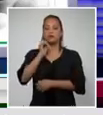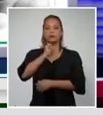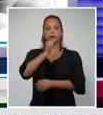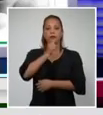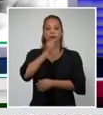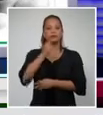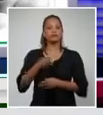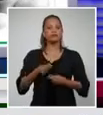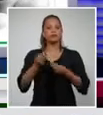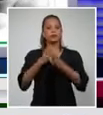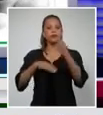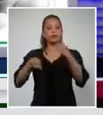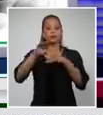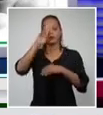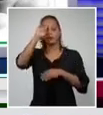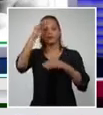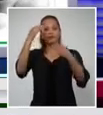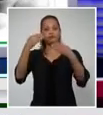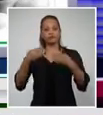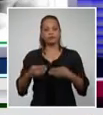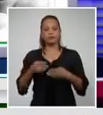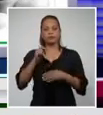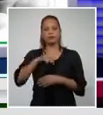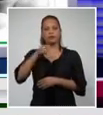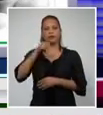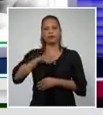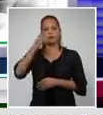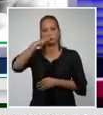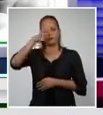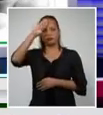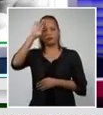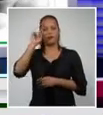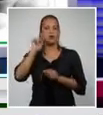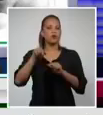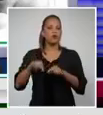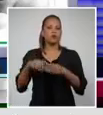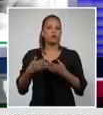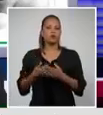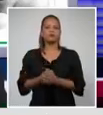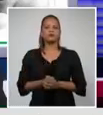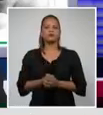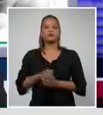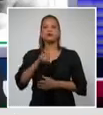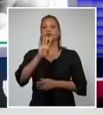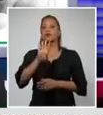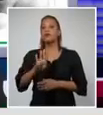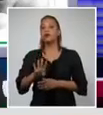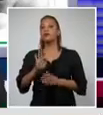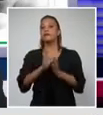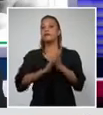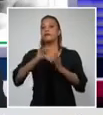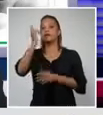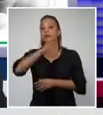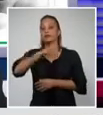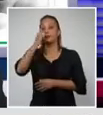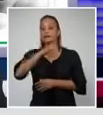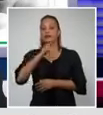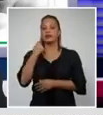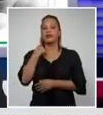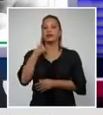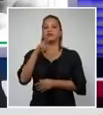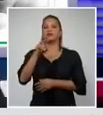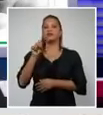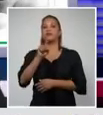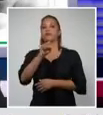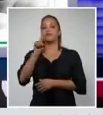Ministerio de Salud Pública de nuestro país. Hoy es 4 de abril de 2021